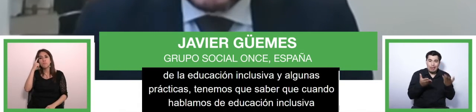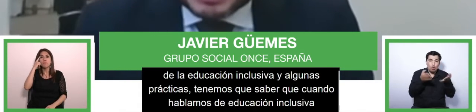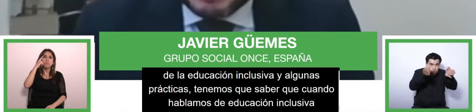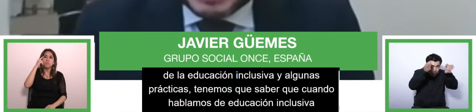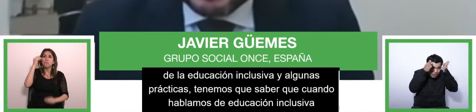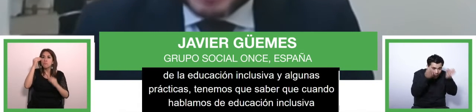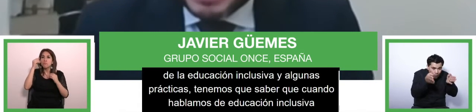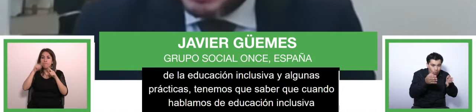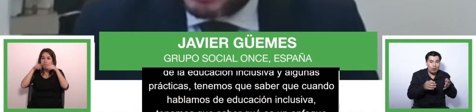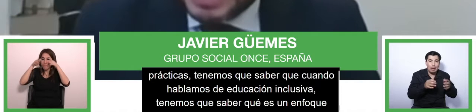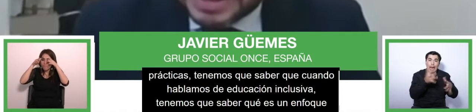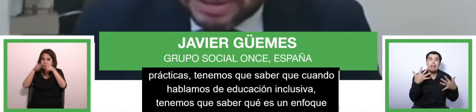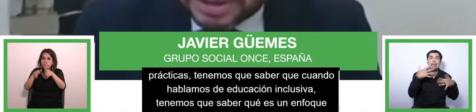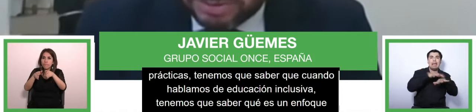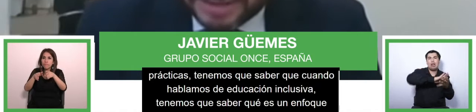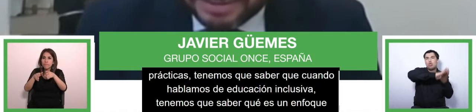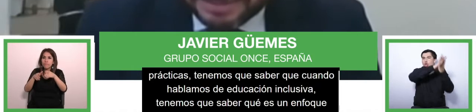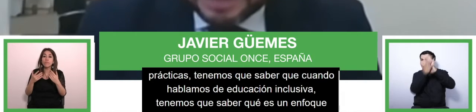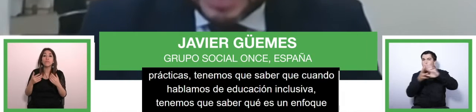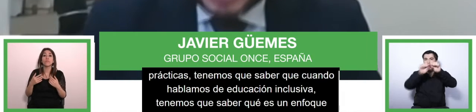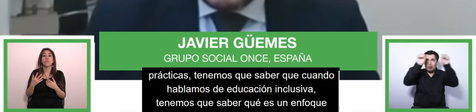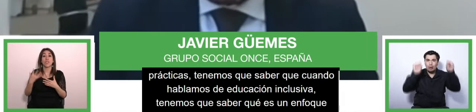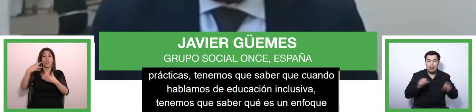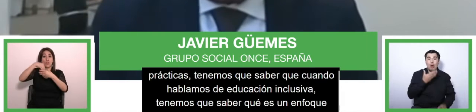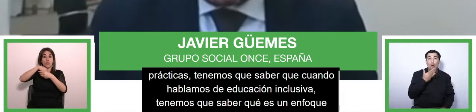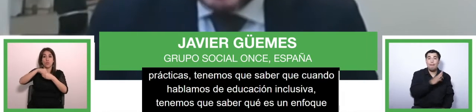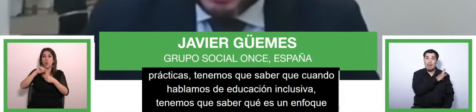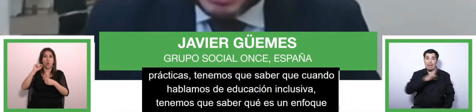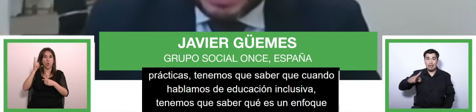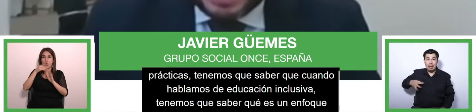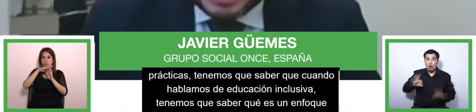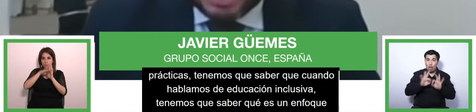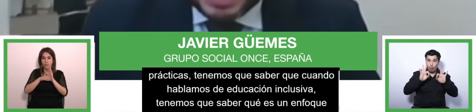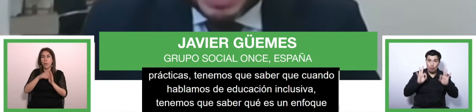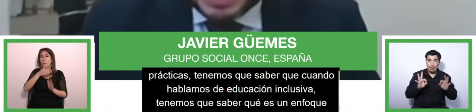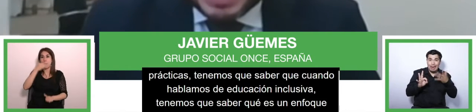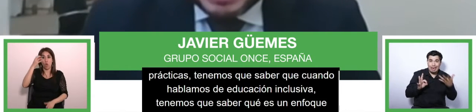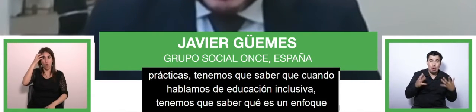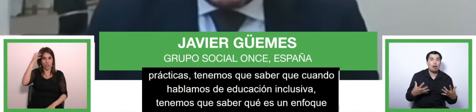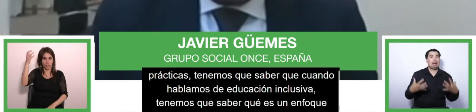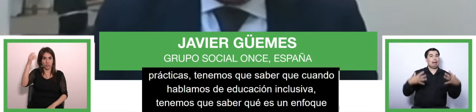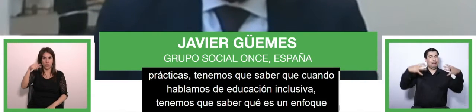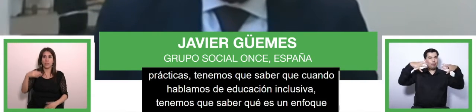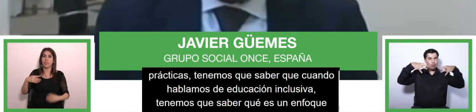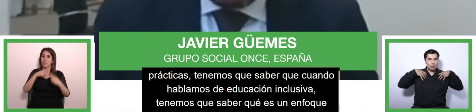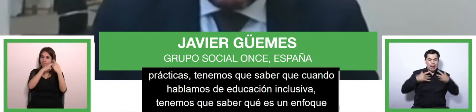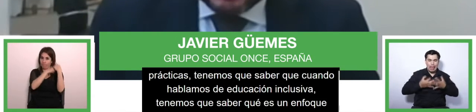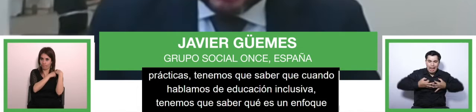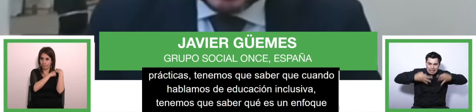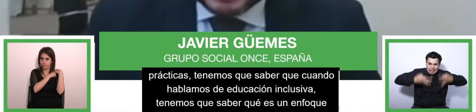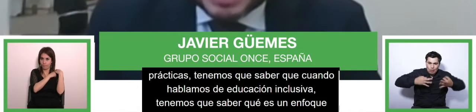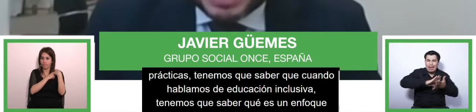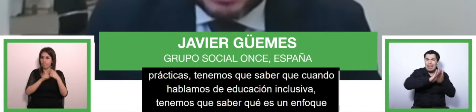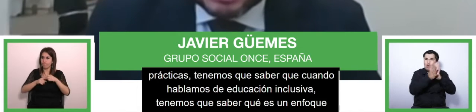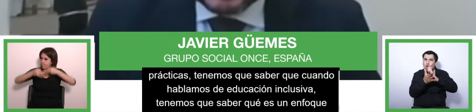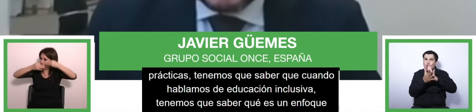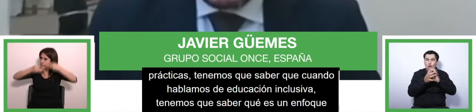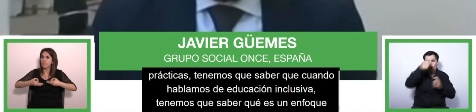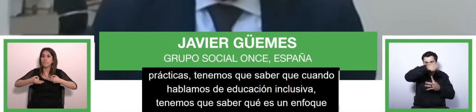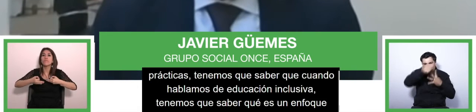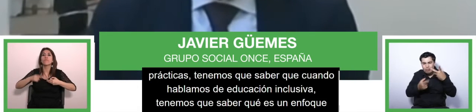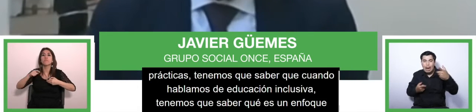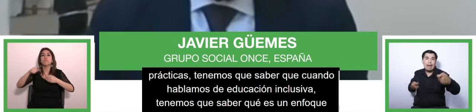todos los sistemas, que los ministerios de educación tienen la responsabilidad de asegurar que invierten todos los recursos